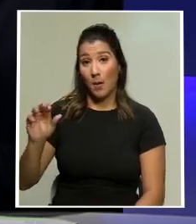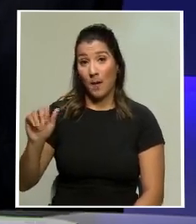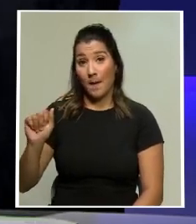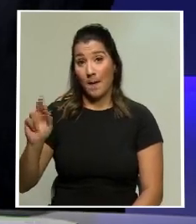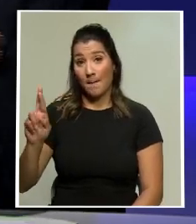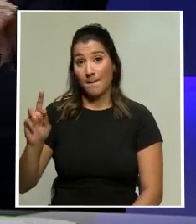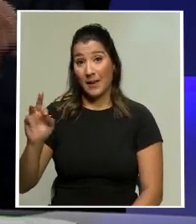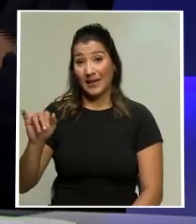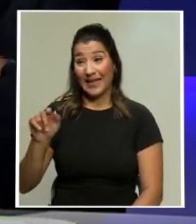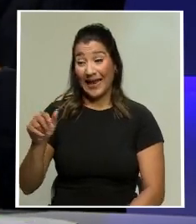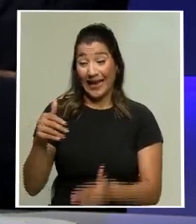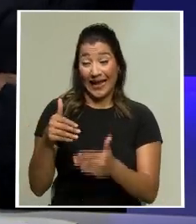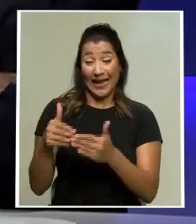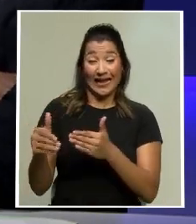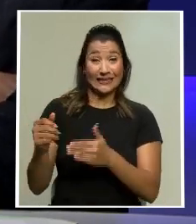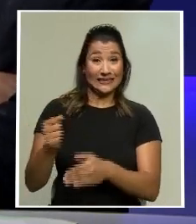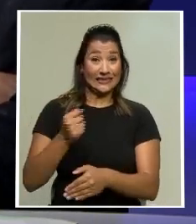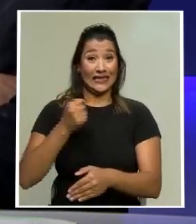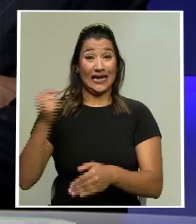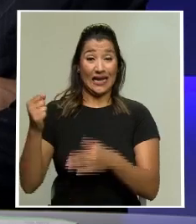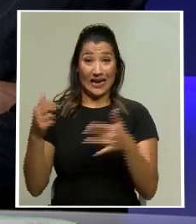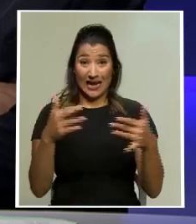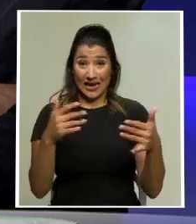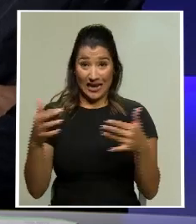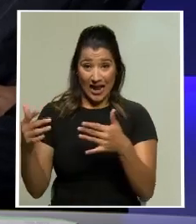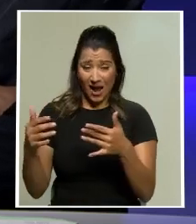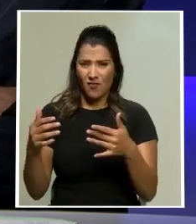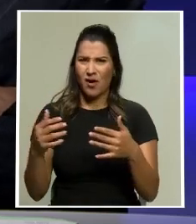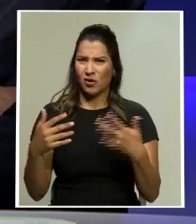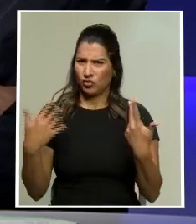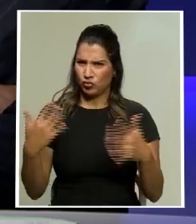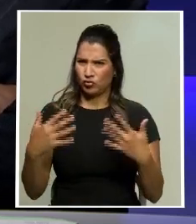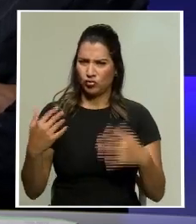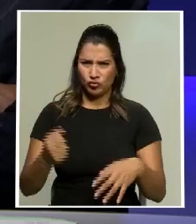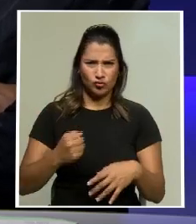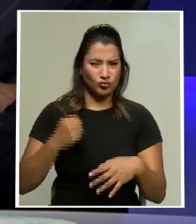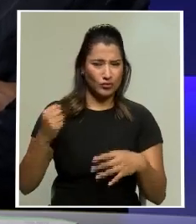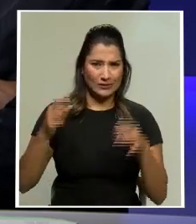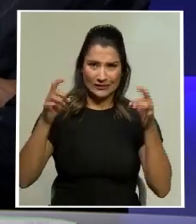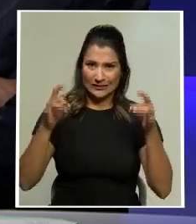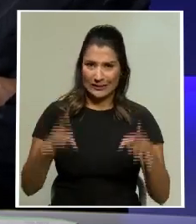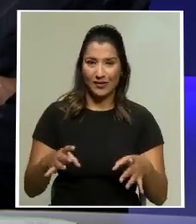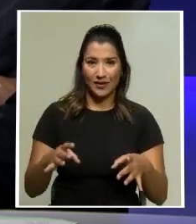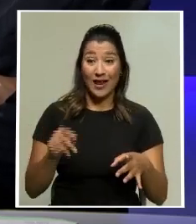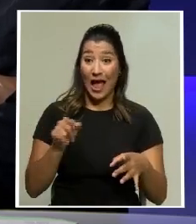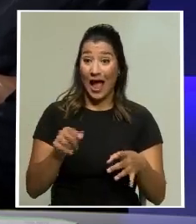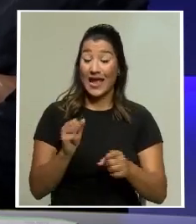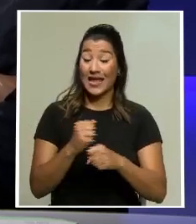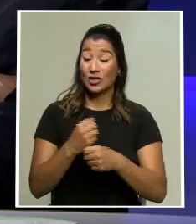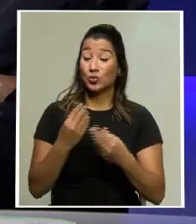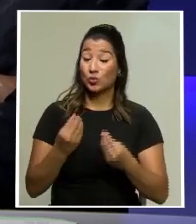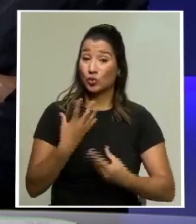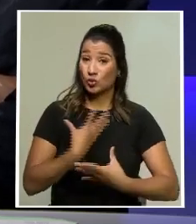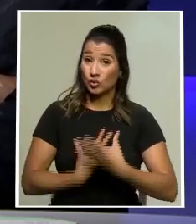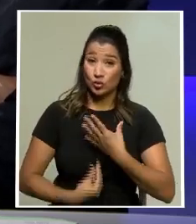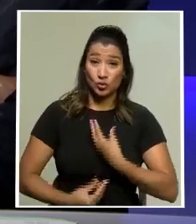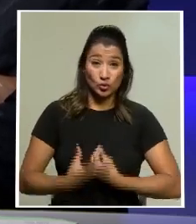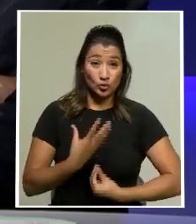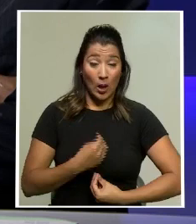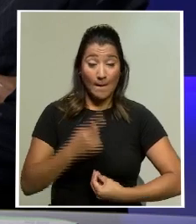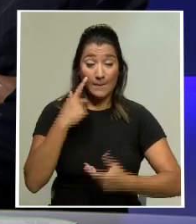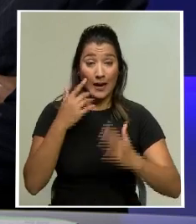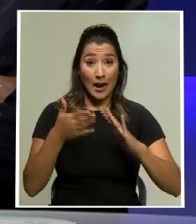guerra, una guerra cruenta, una guerra salvaje, horrible, que causó enorme sufrimiento al